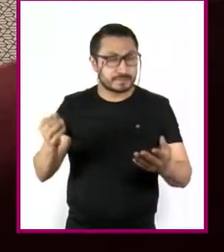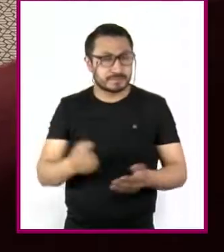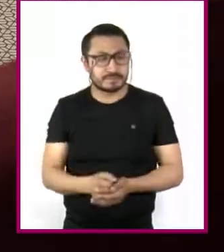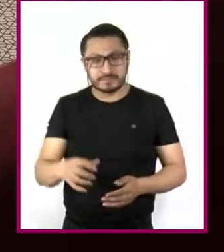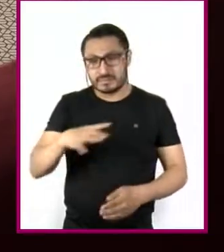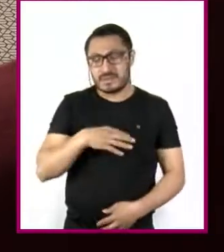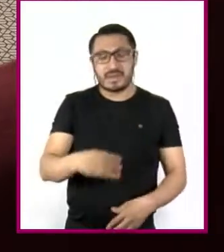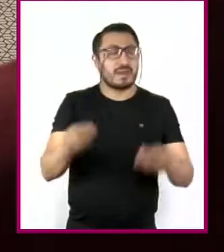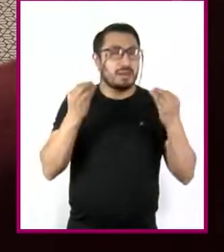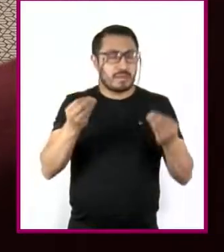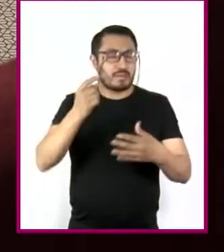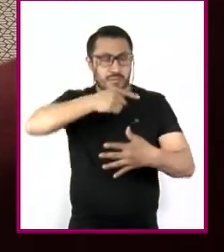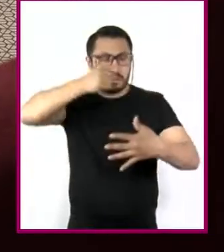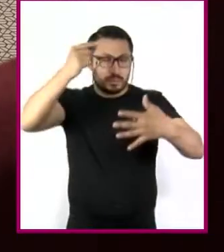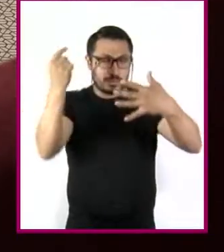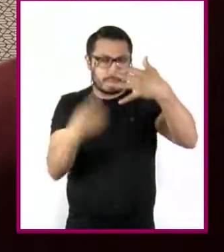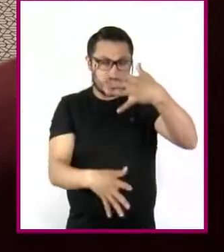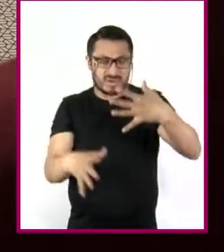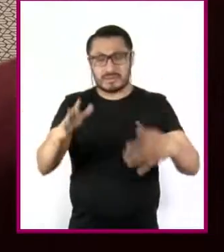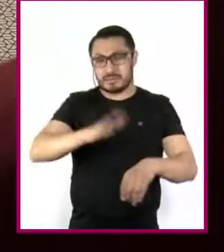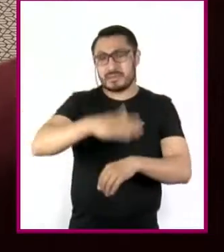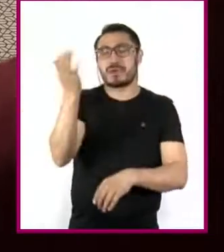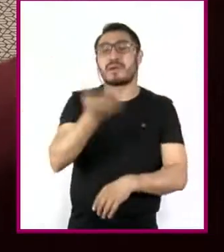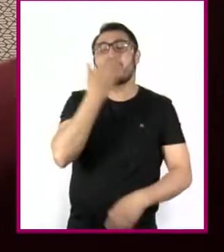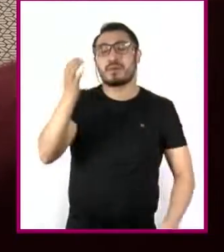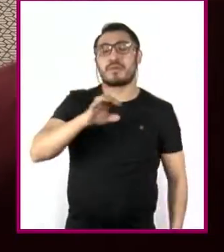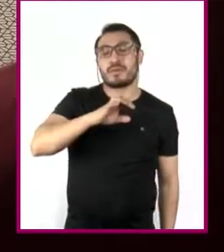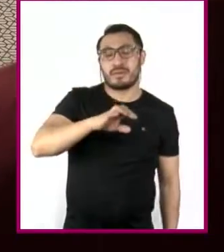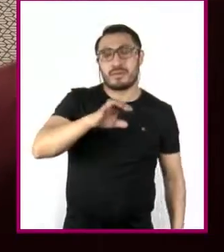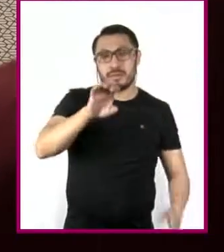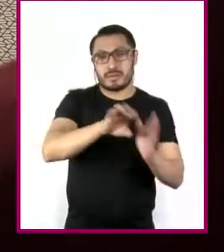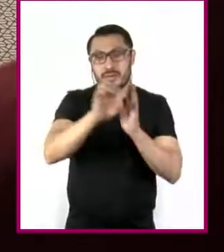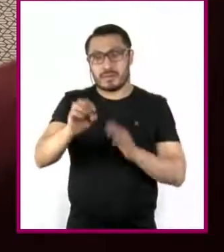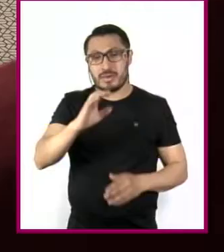una gran variedad, dentro de los más comunes estarían el